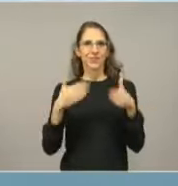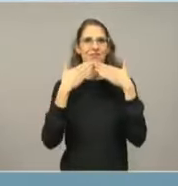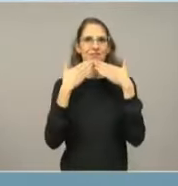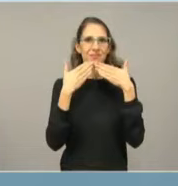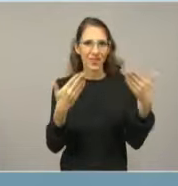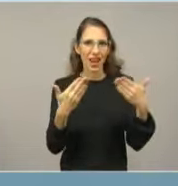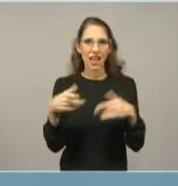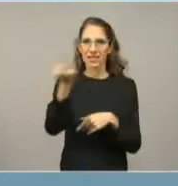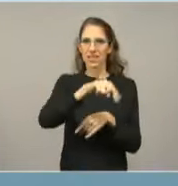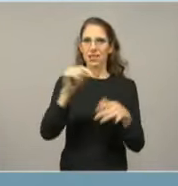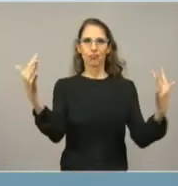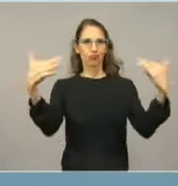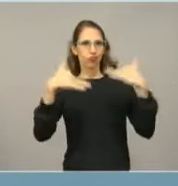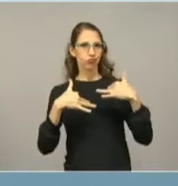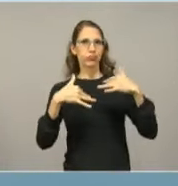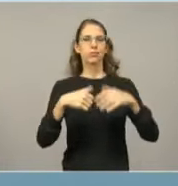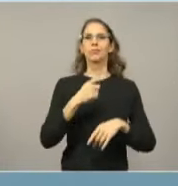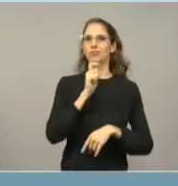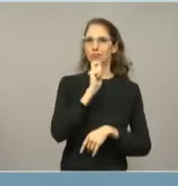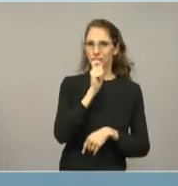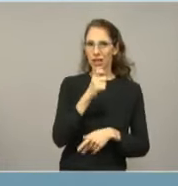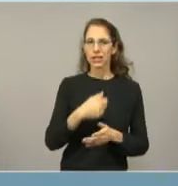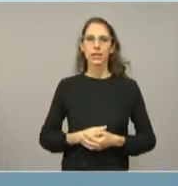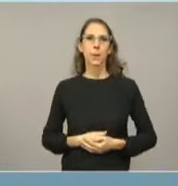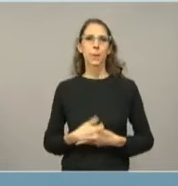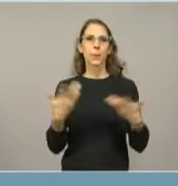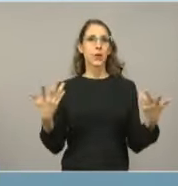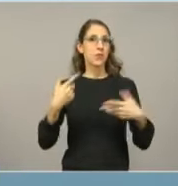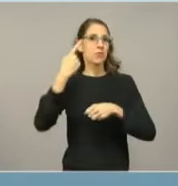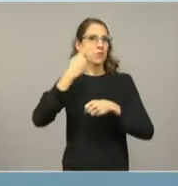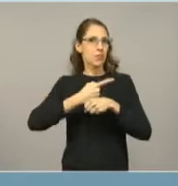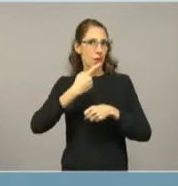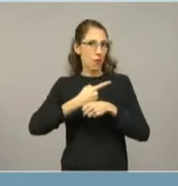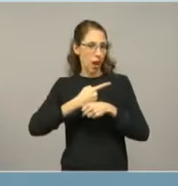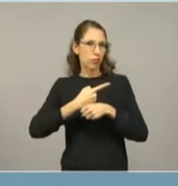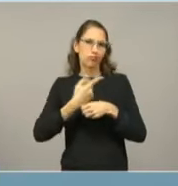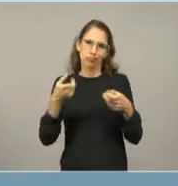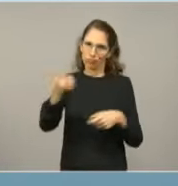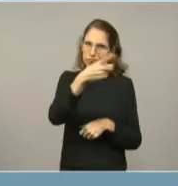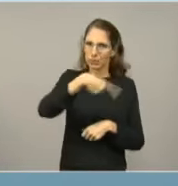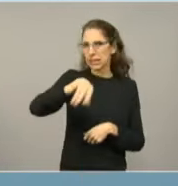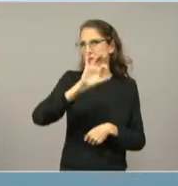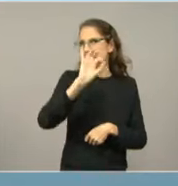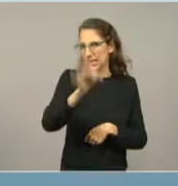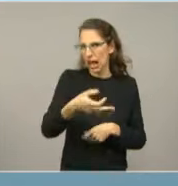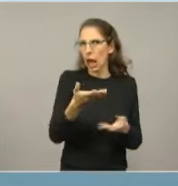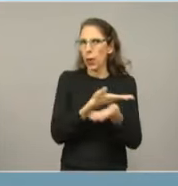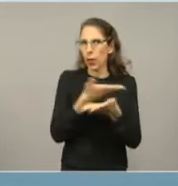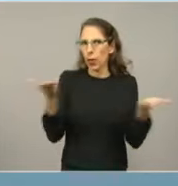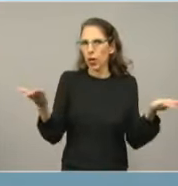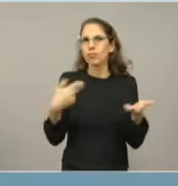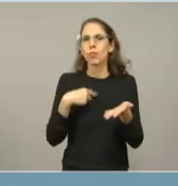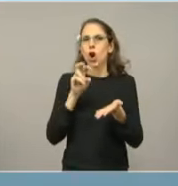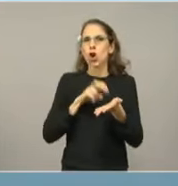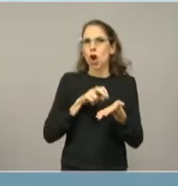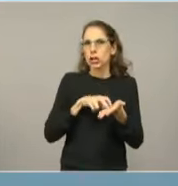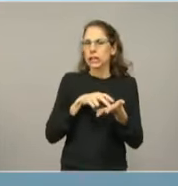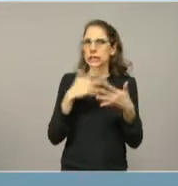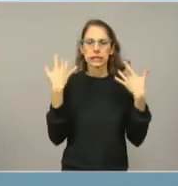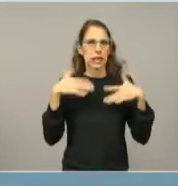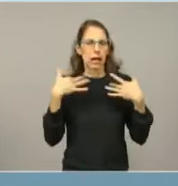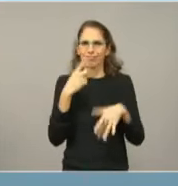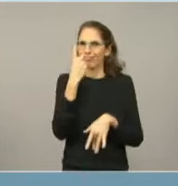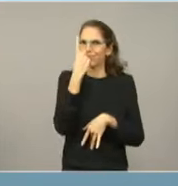en en esta conferencia de prensa en primer lugar bueno como todos Saben una noticia muy muy triste para